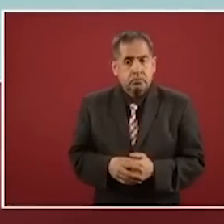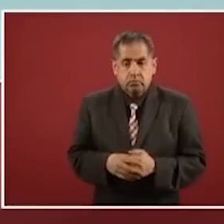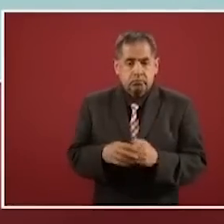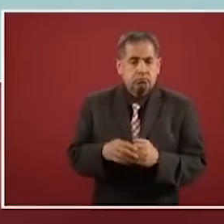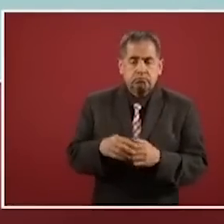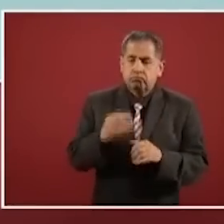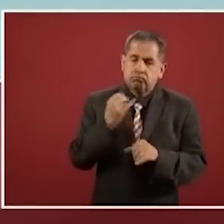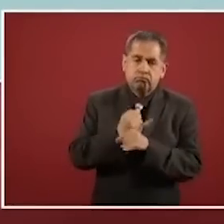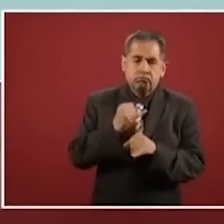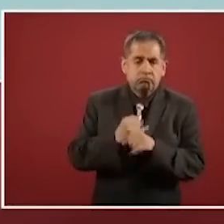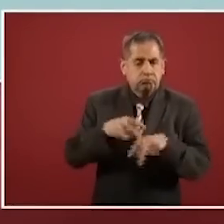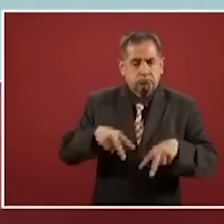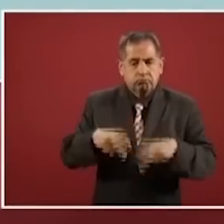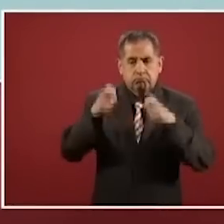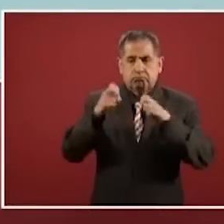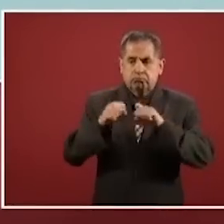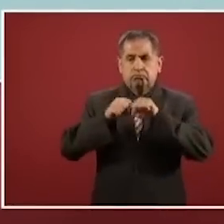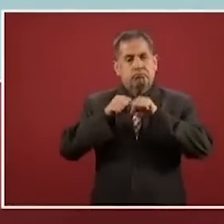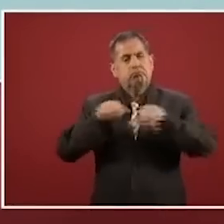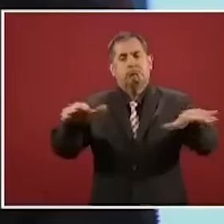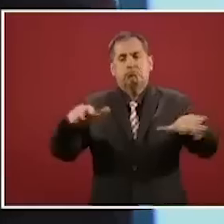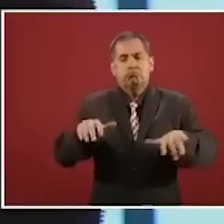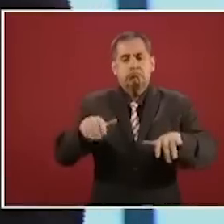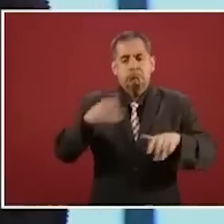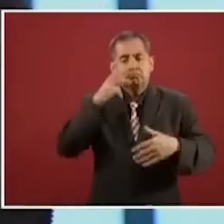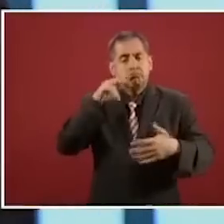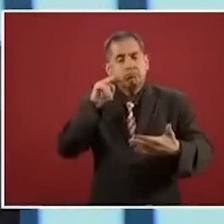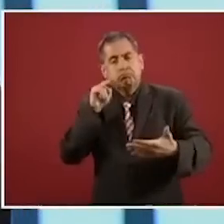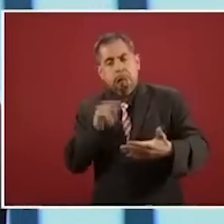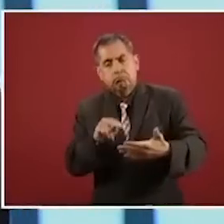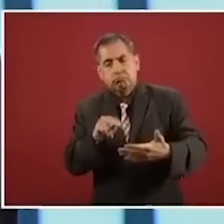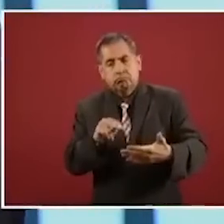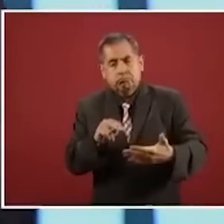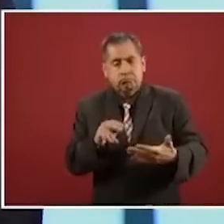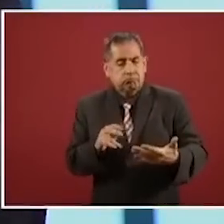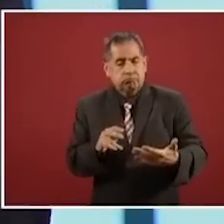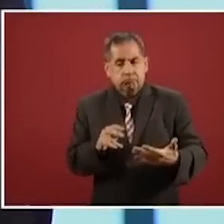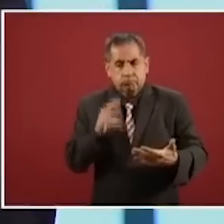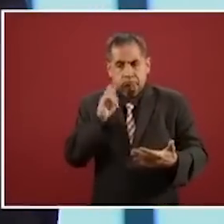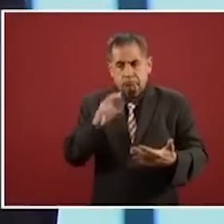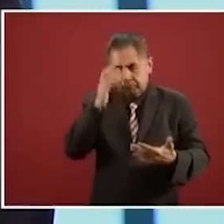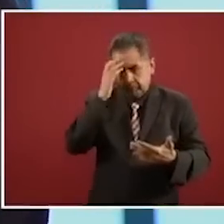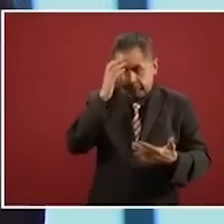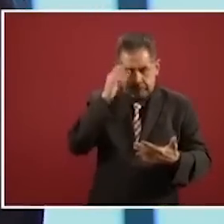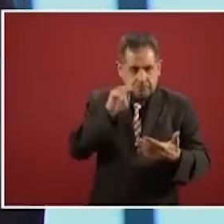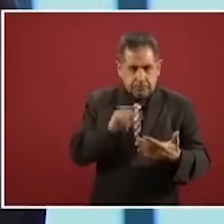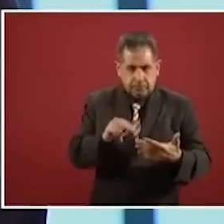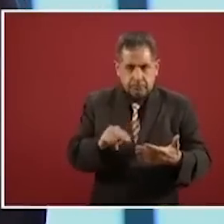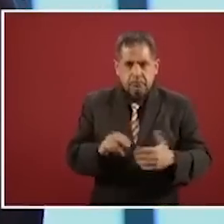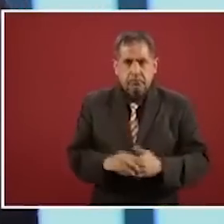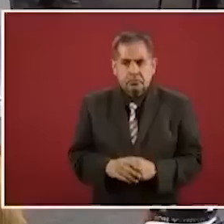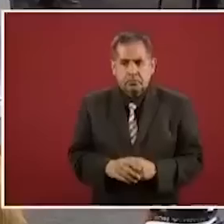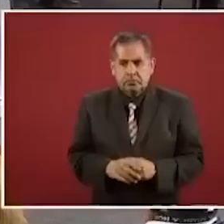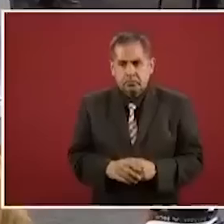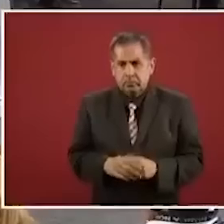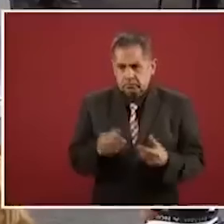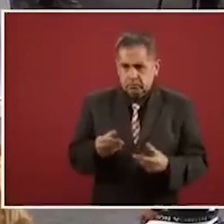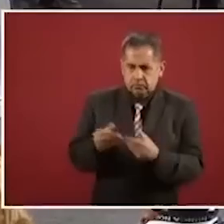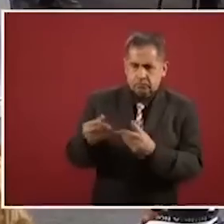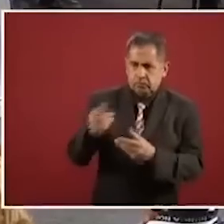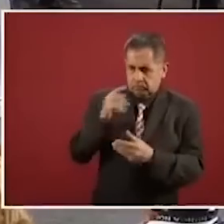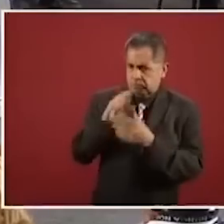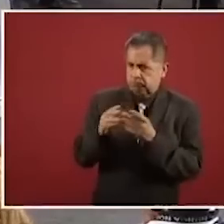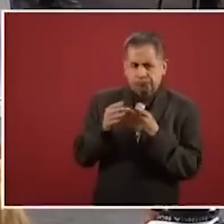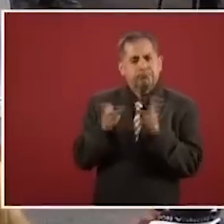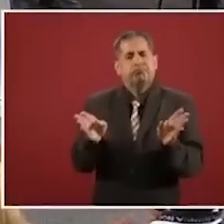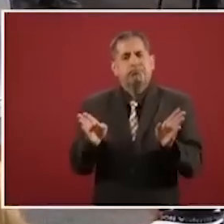subirse a redes sociales para que se conozca. Vamos a